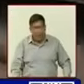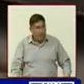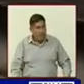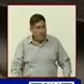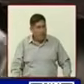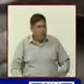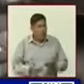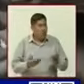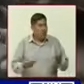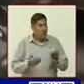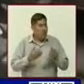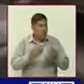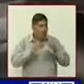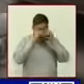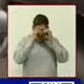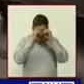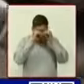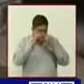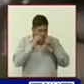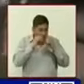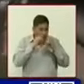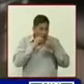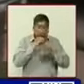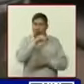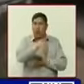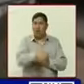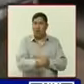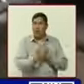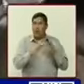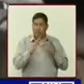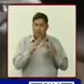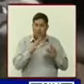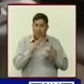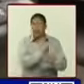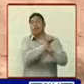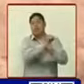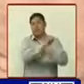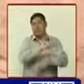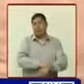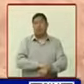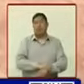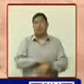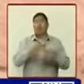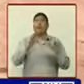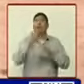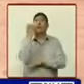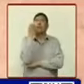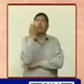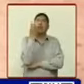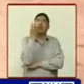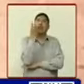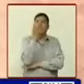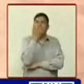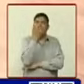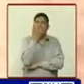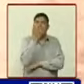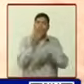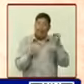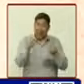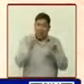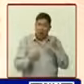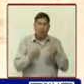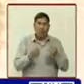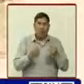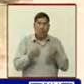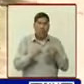estaba pernoctando, donde se encuentran todos los objetos robados y la FELCC ya se hizo cargo de ese hecho. Ya a mediodía hemos podido secuestrar el vehículo, hemos